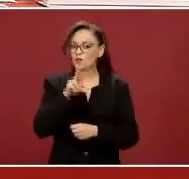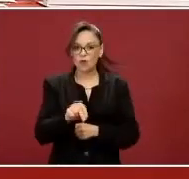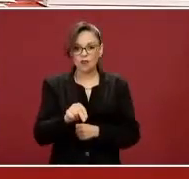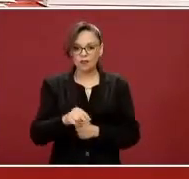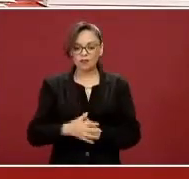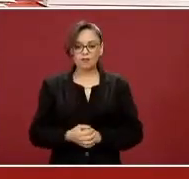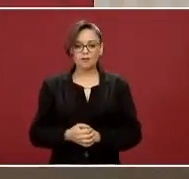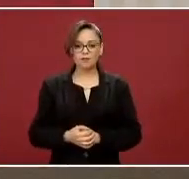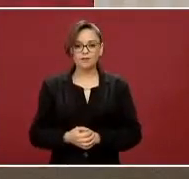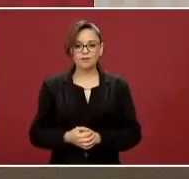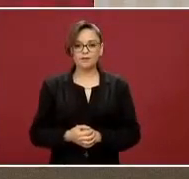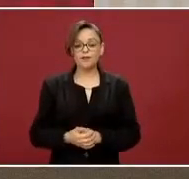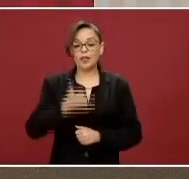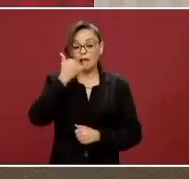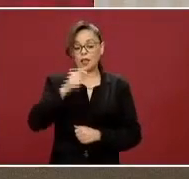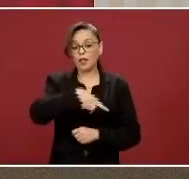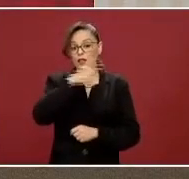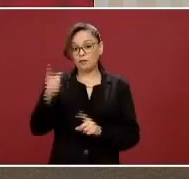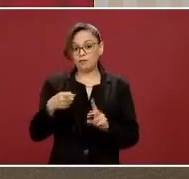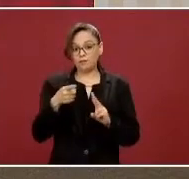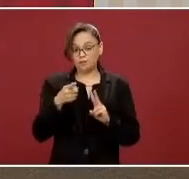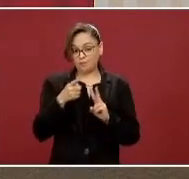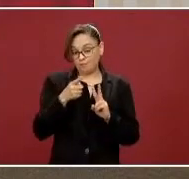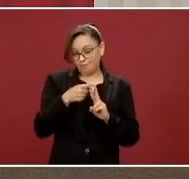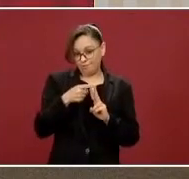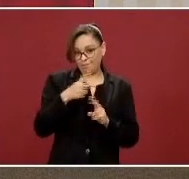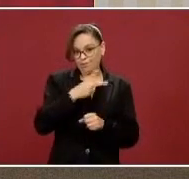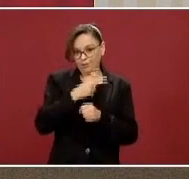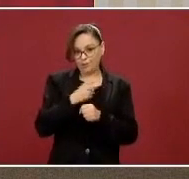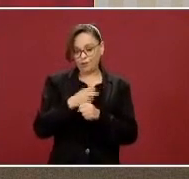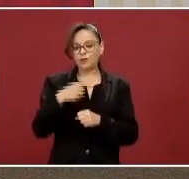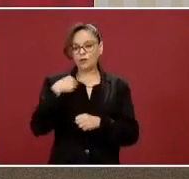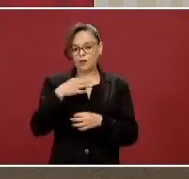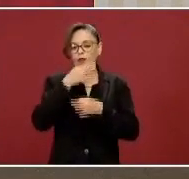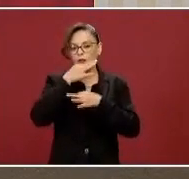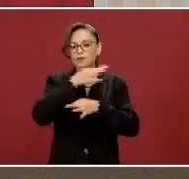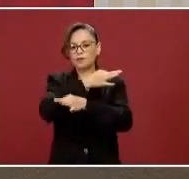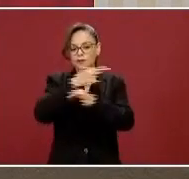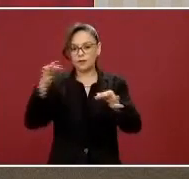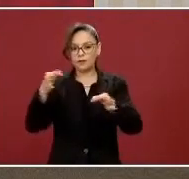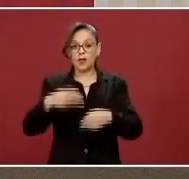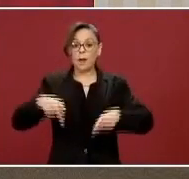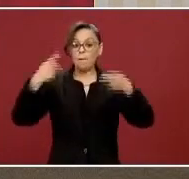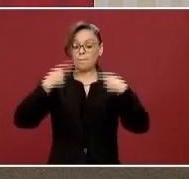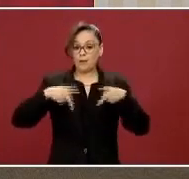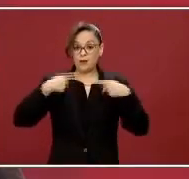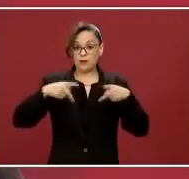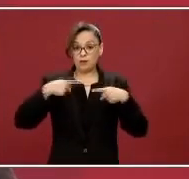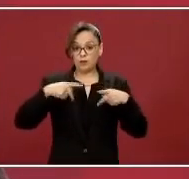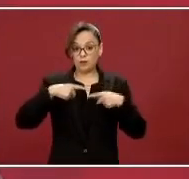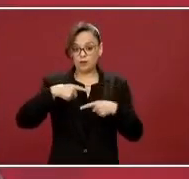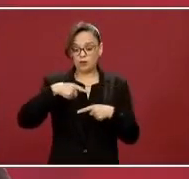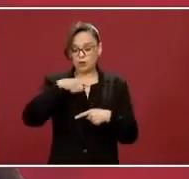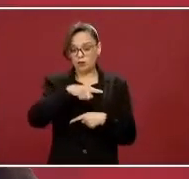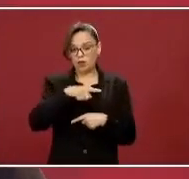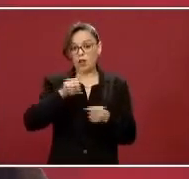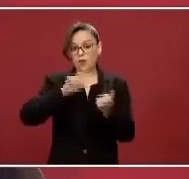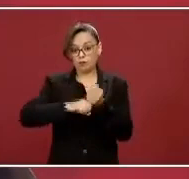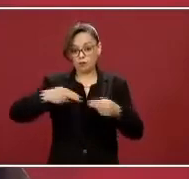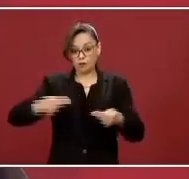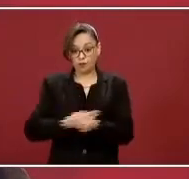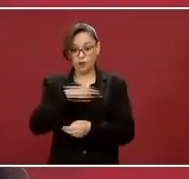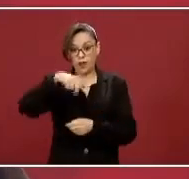un mensaje para nuestros compatriotas que viven en otros países, en particular en Estados